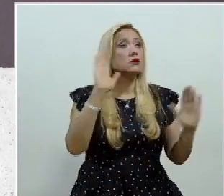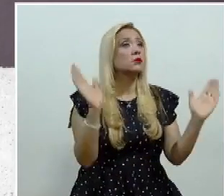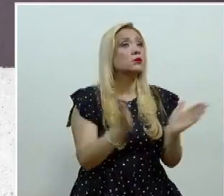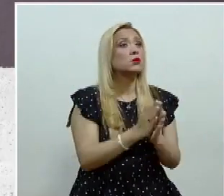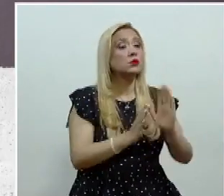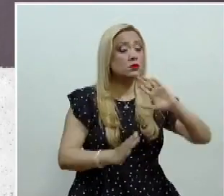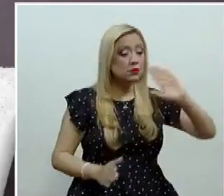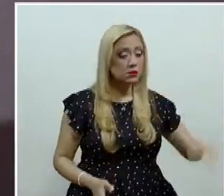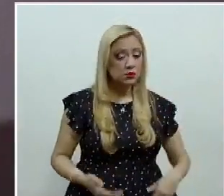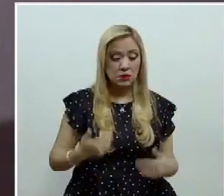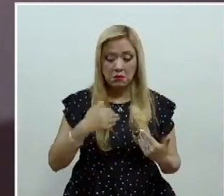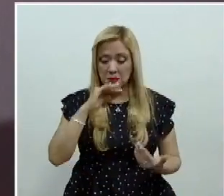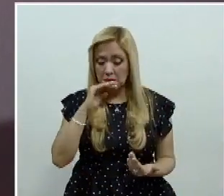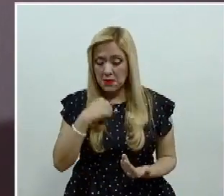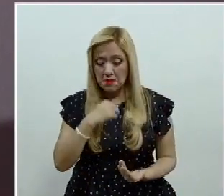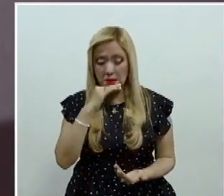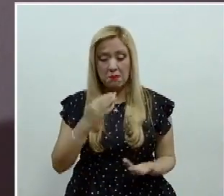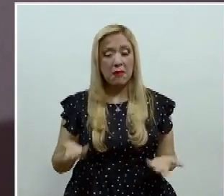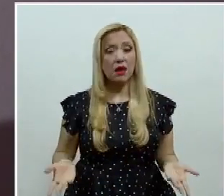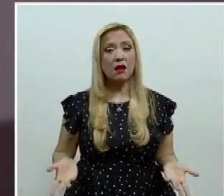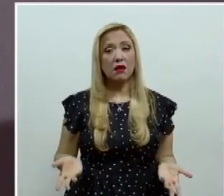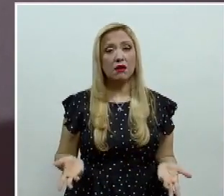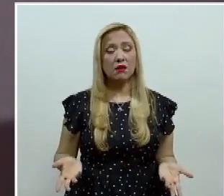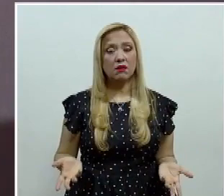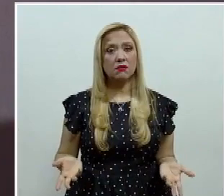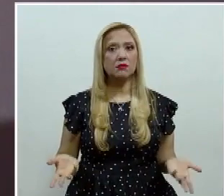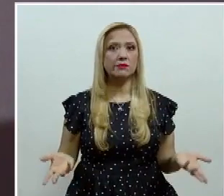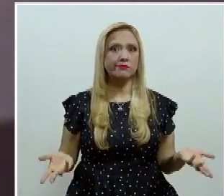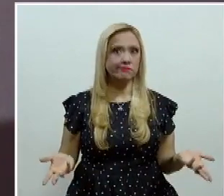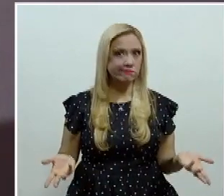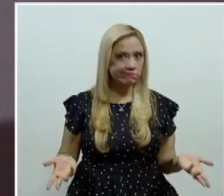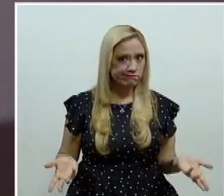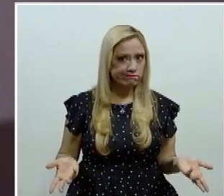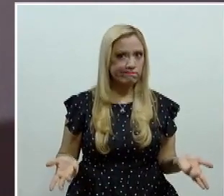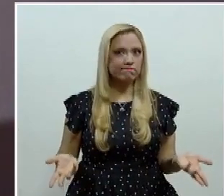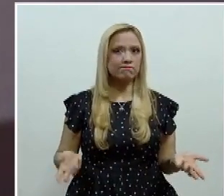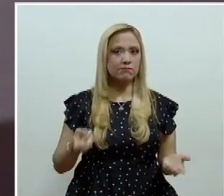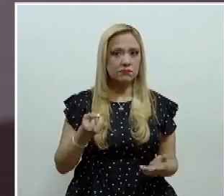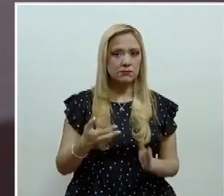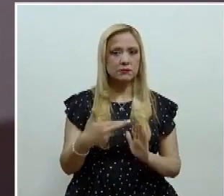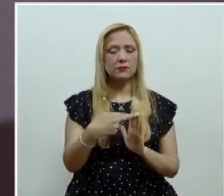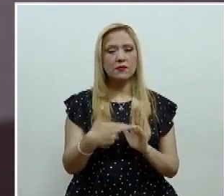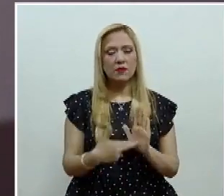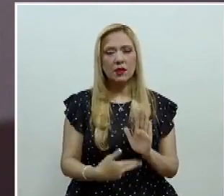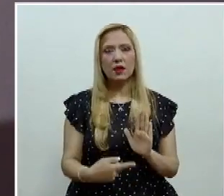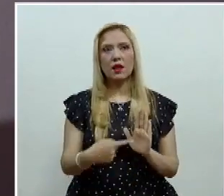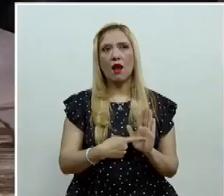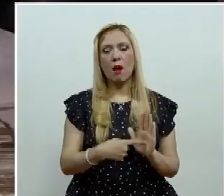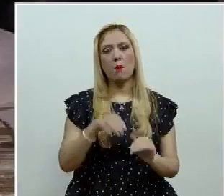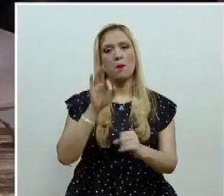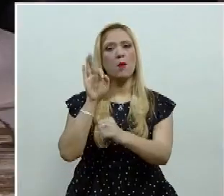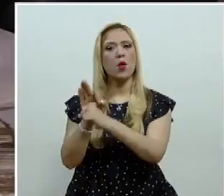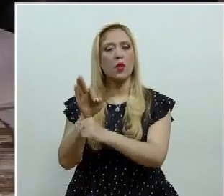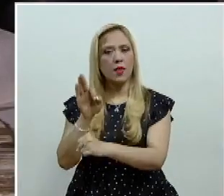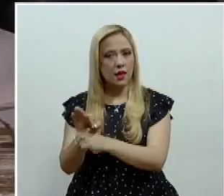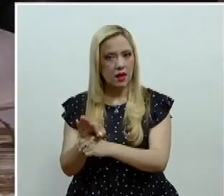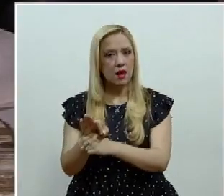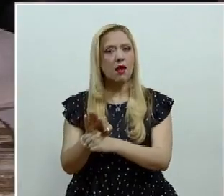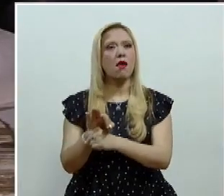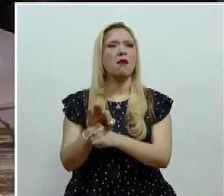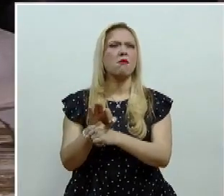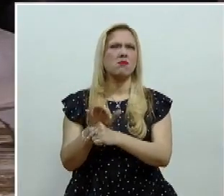Orfandad feminicida. Y ahí se habla de esto, y este protocolo no solo protege a